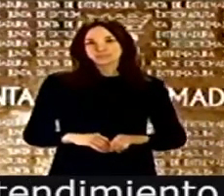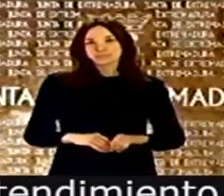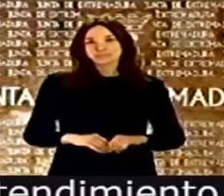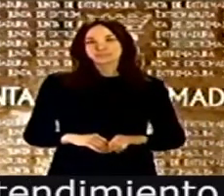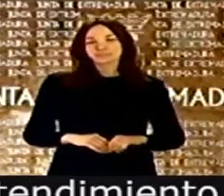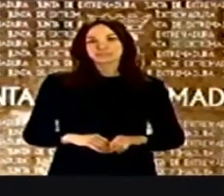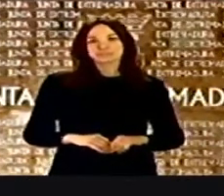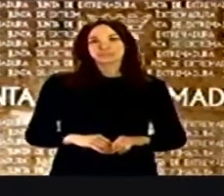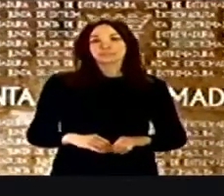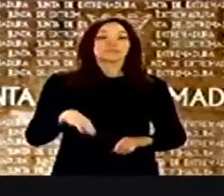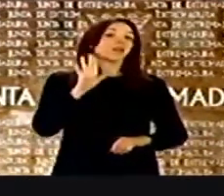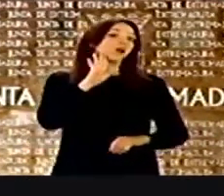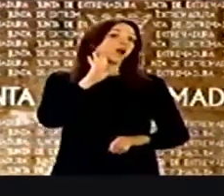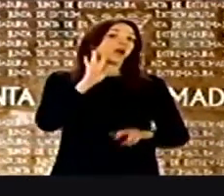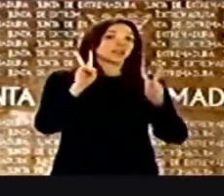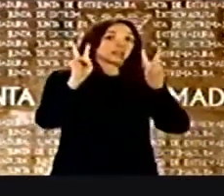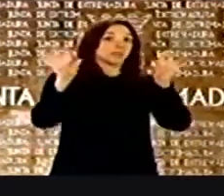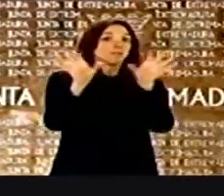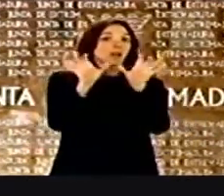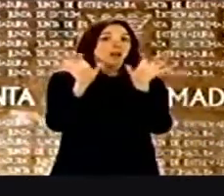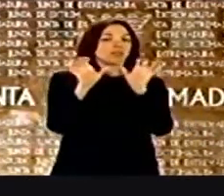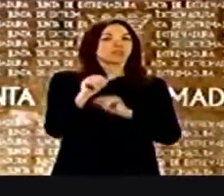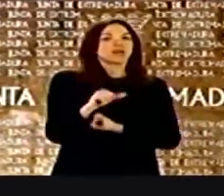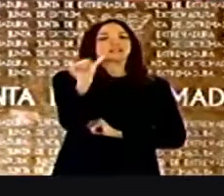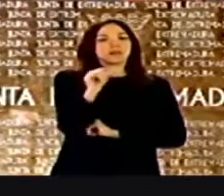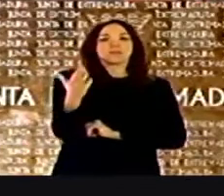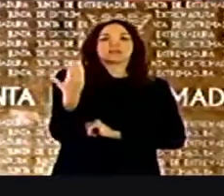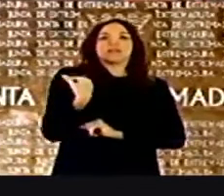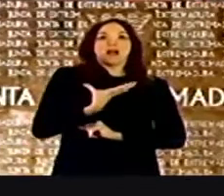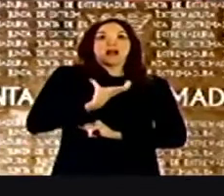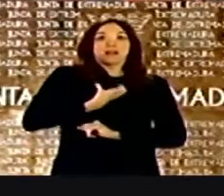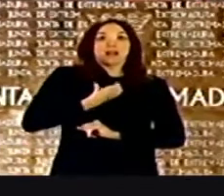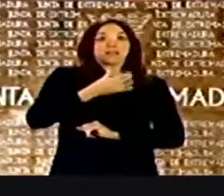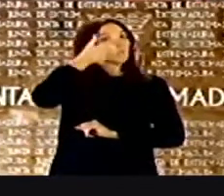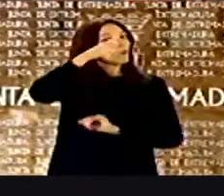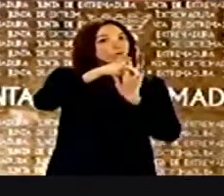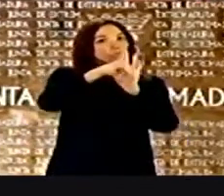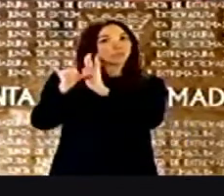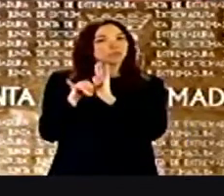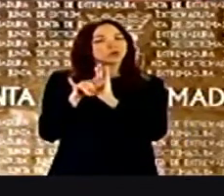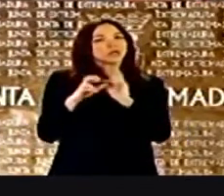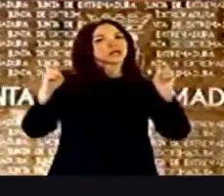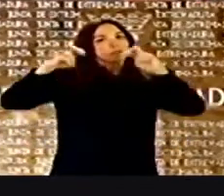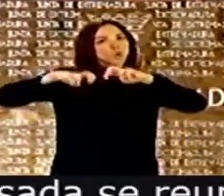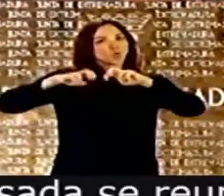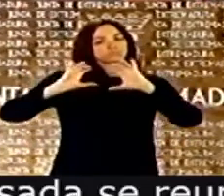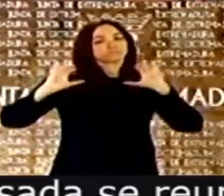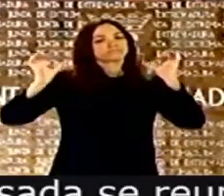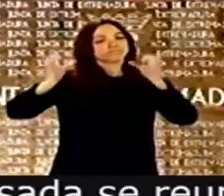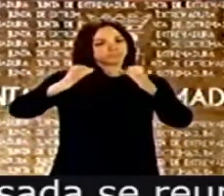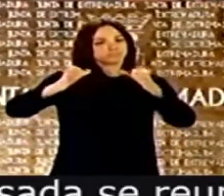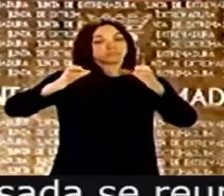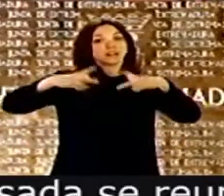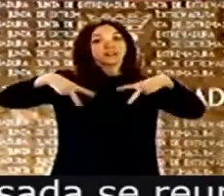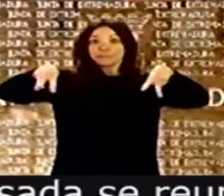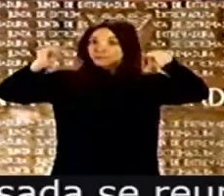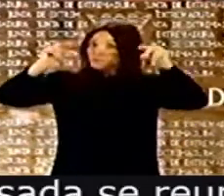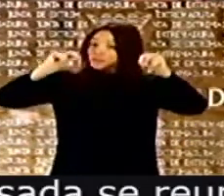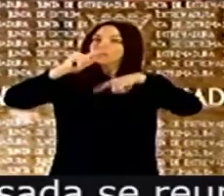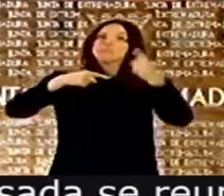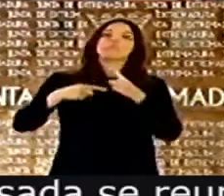Volviendo al tema de Almaraz, la semana pasada se reunió con los alcaldes de la zona. Al término de esa reunión hablaron de que les